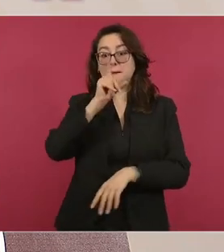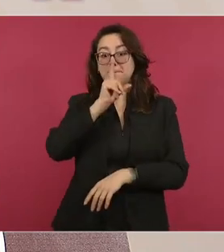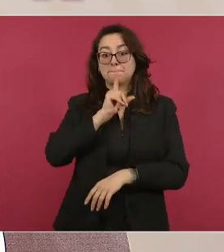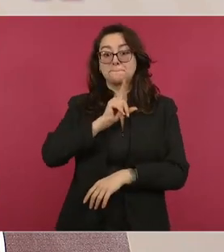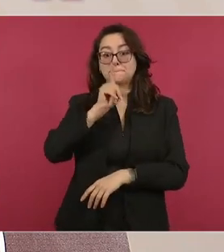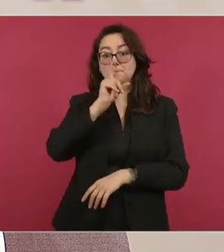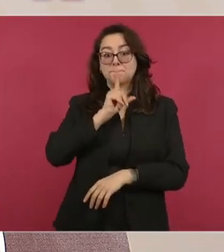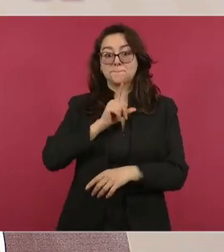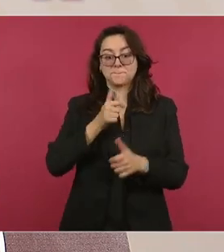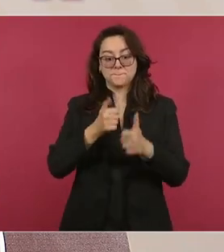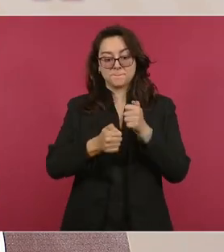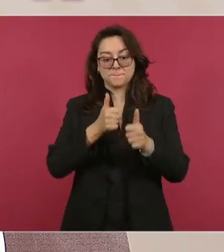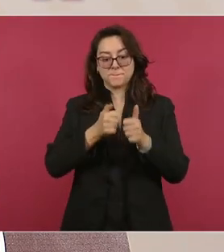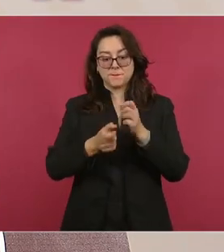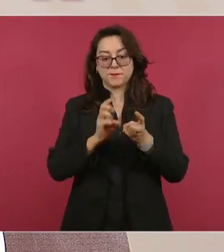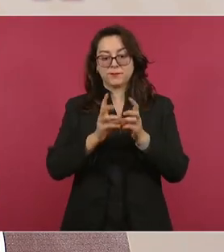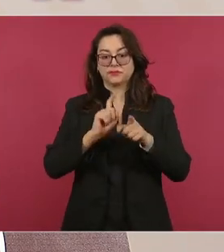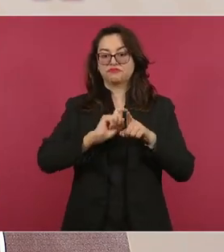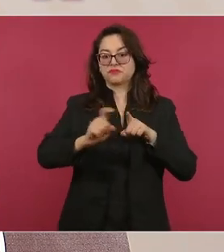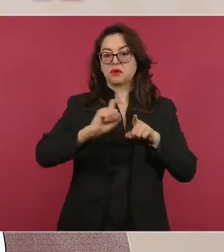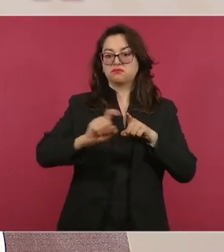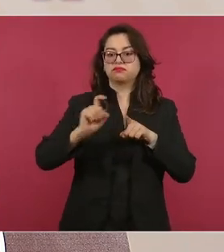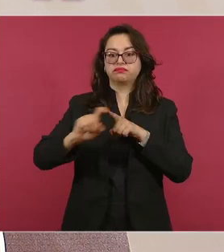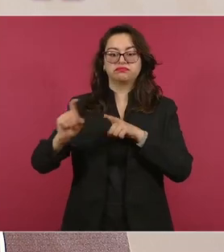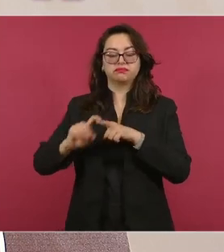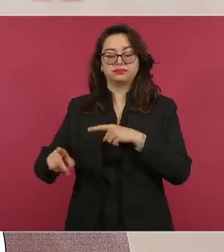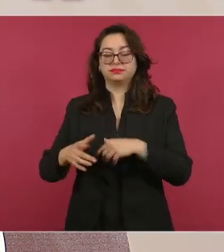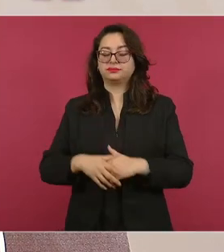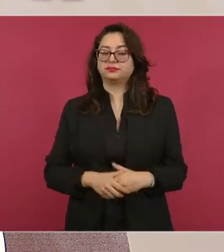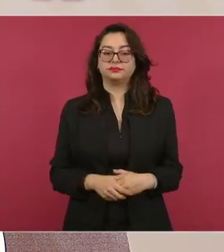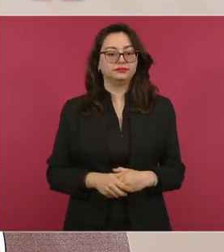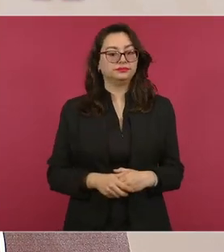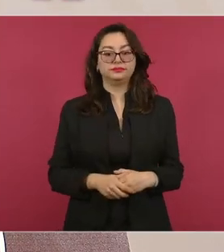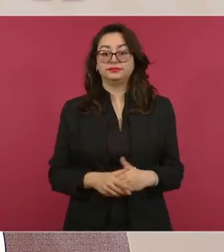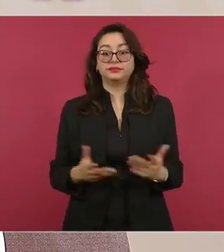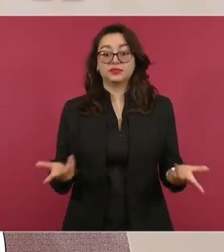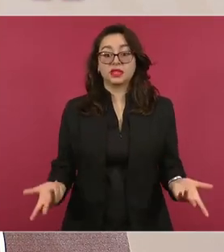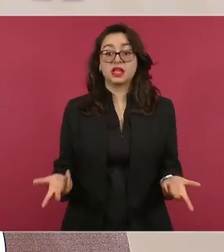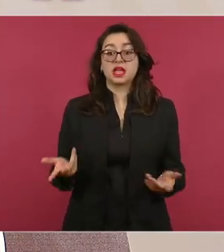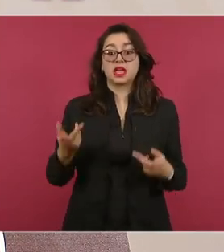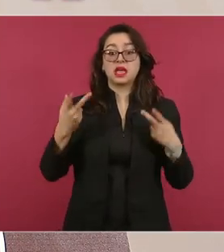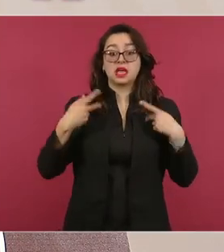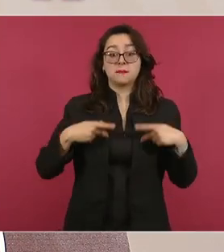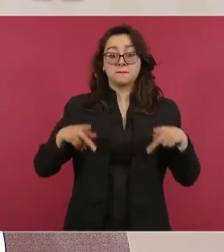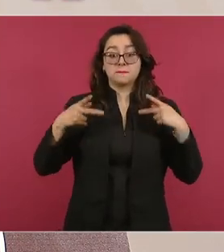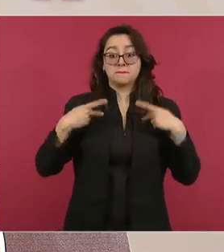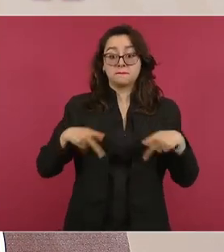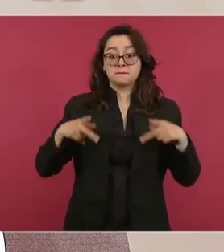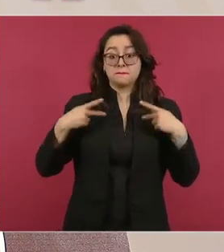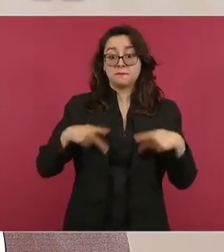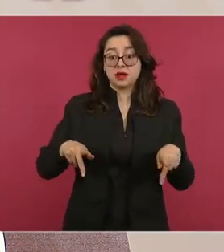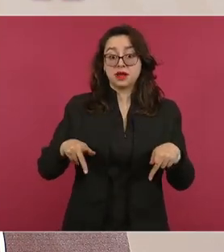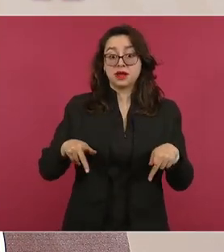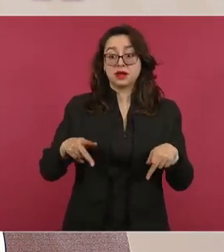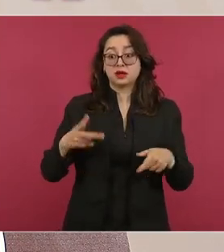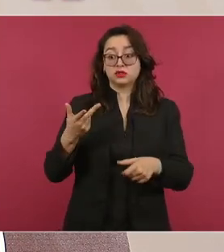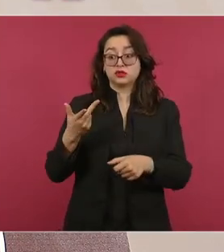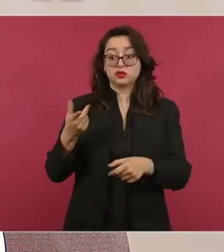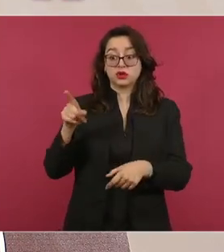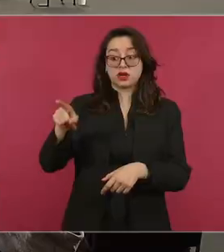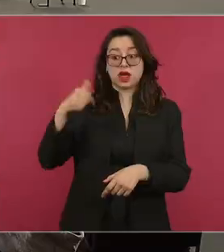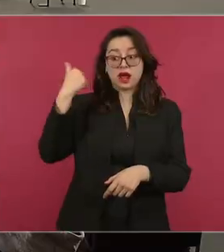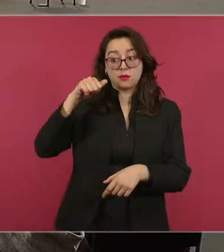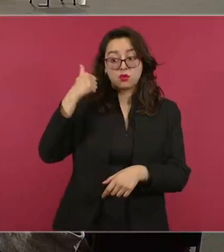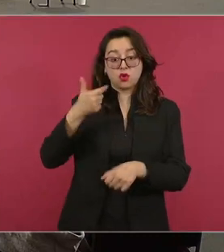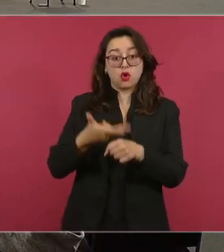aplicaciones de mensajería instantánea. Es falso. Les decimos que murieran 16 personas por falta de atención en un hospital de